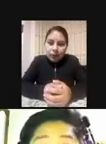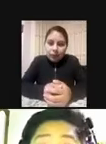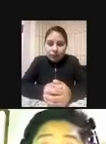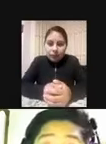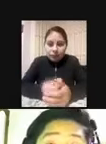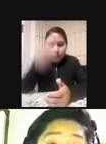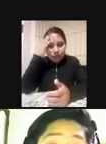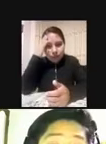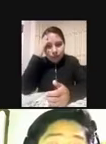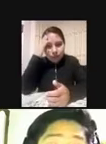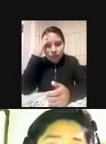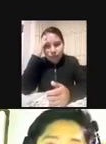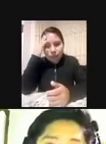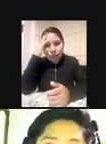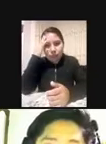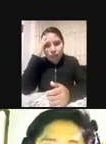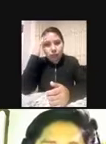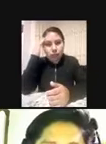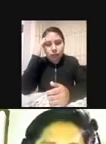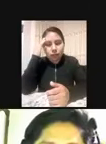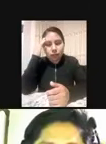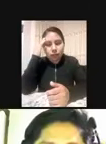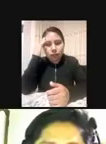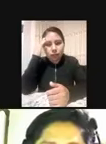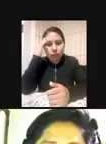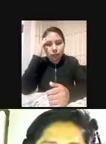Bueno, vamos a pasar con el área de psicología.